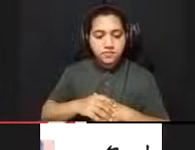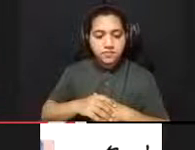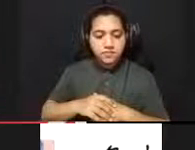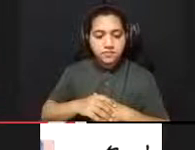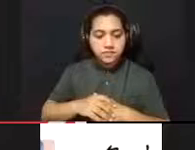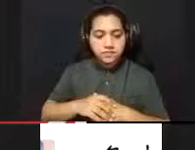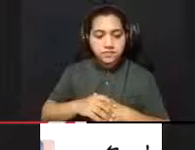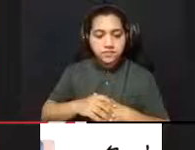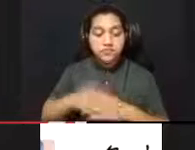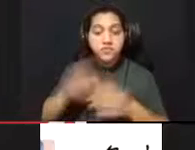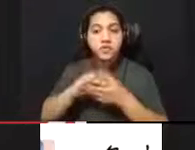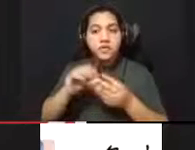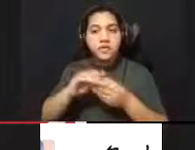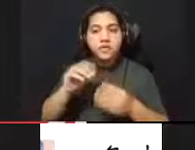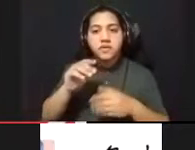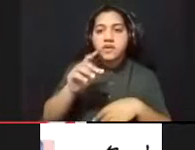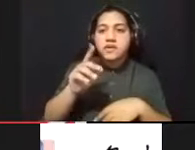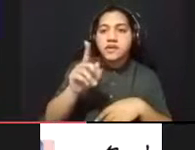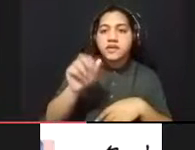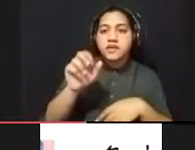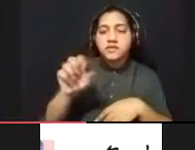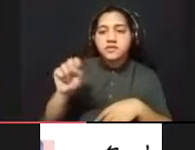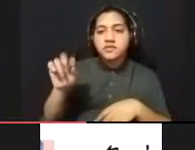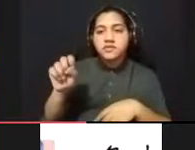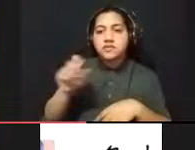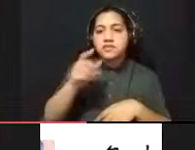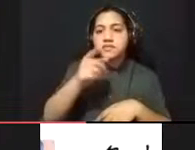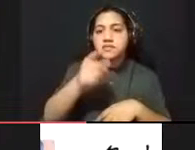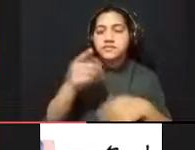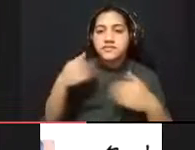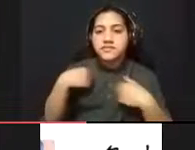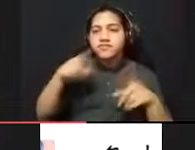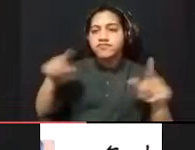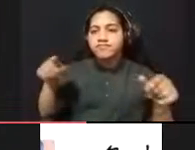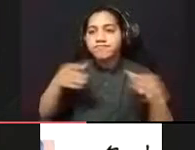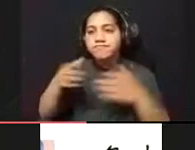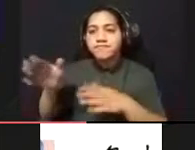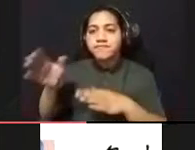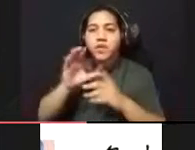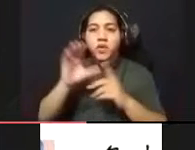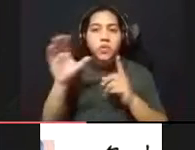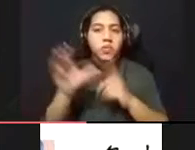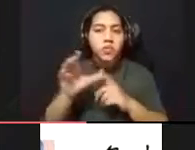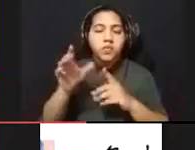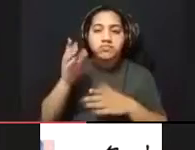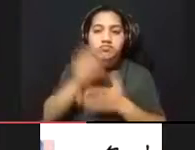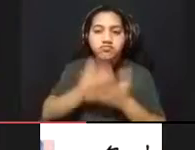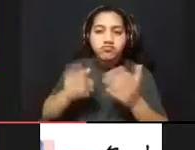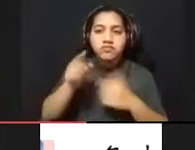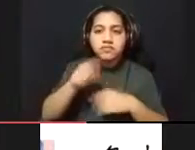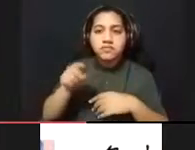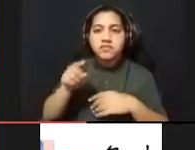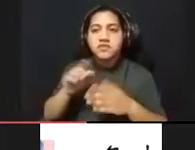El cuento persa, Kashle Soske, tiene muchas versiones. En algunas culturas se convierte en